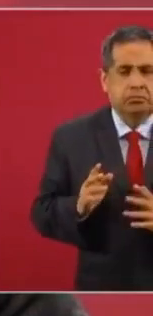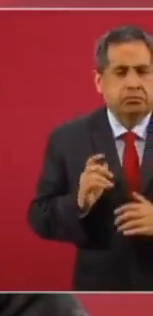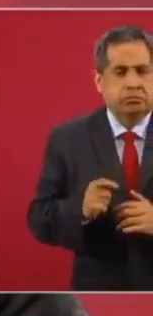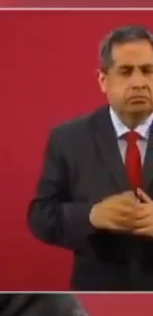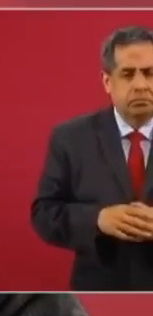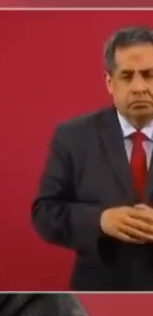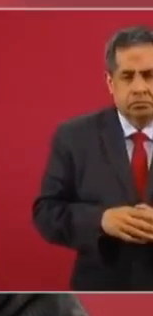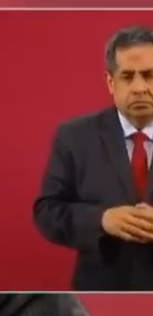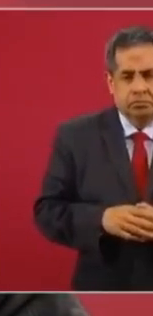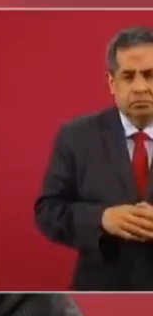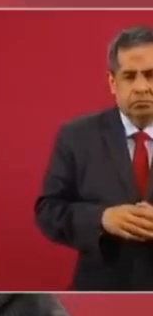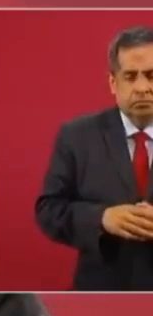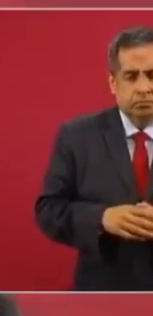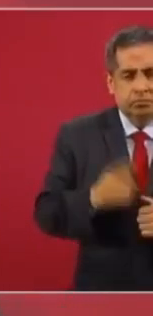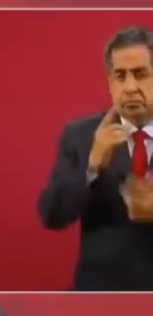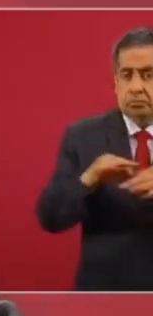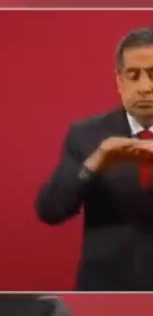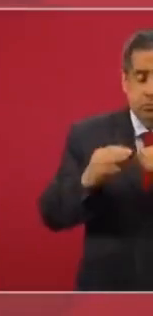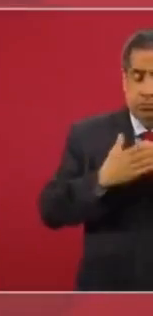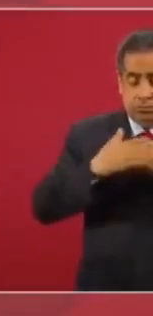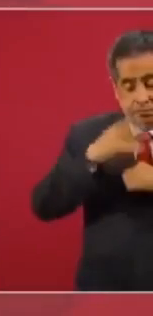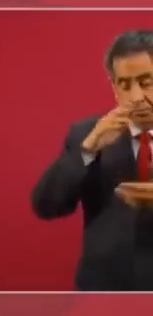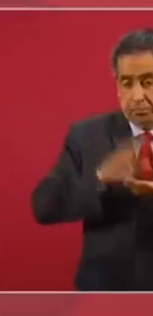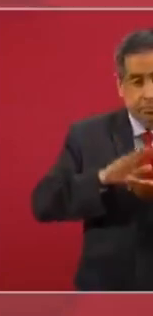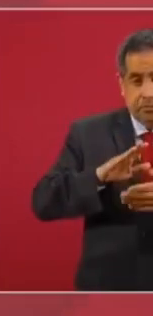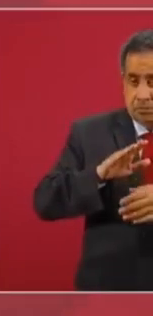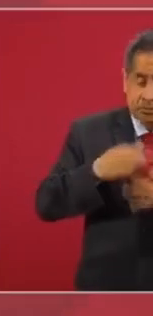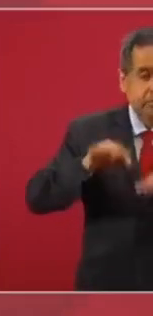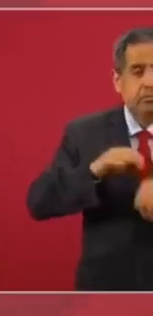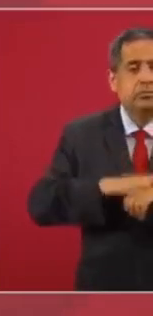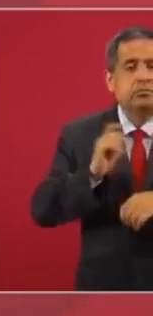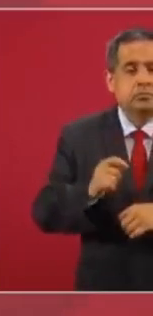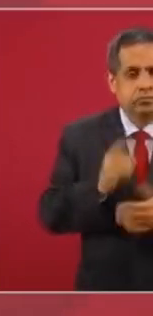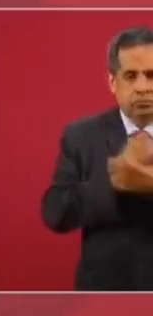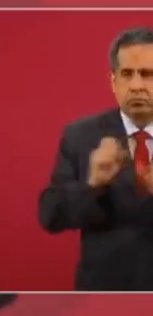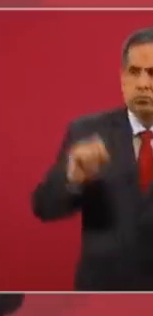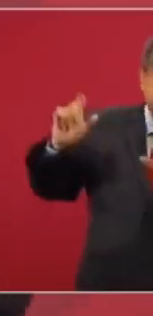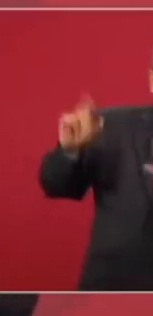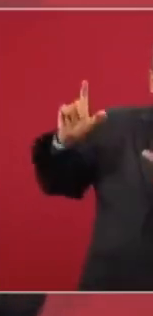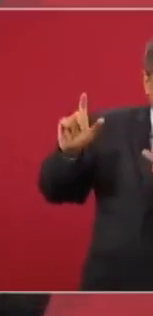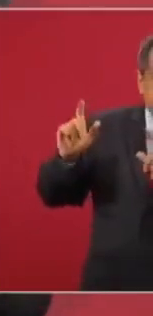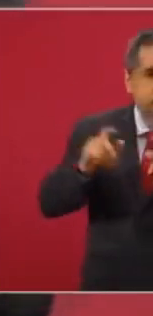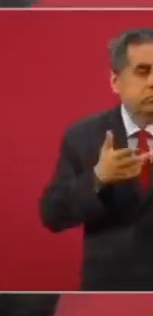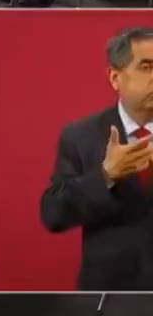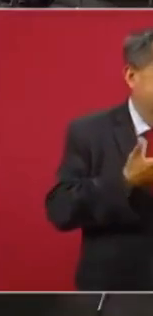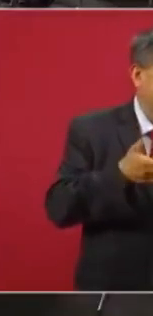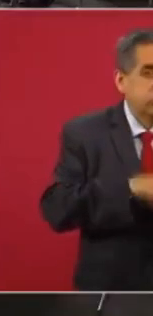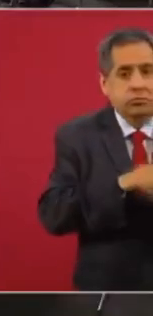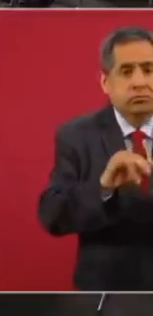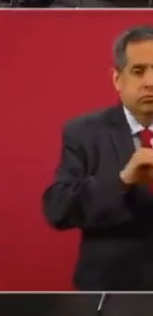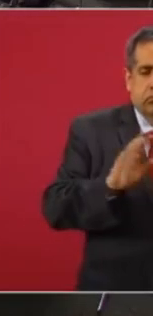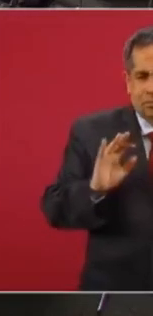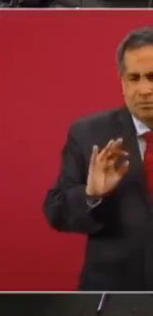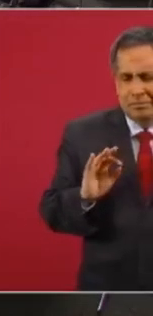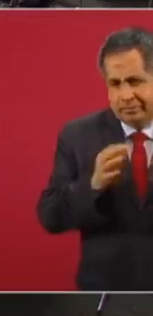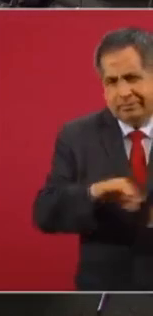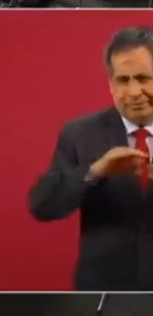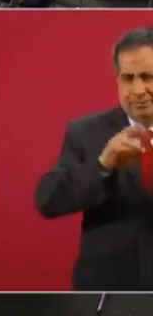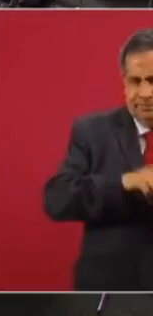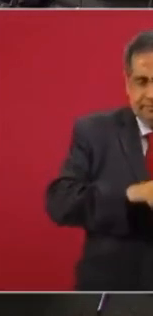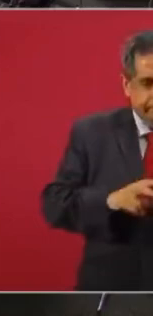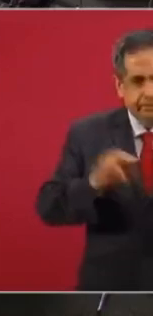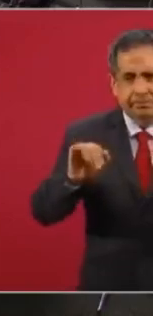me importa más de todos. No solo es si tenemos capacidad para atender enfermos, desde